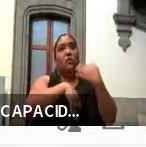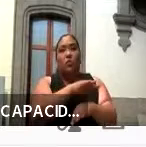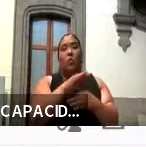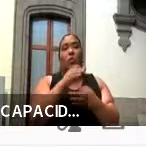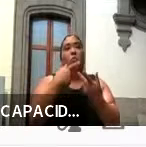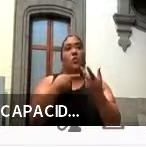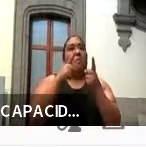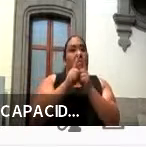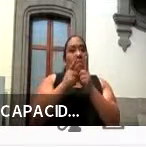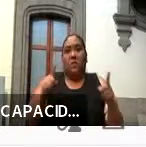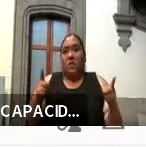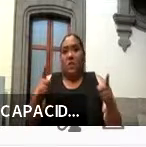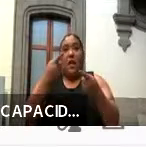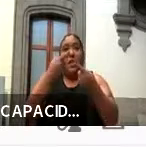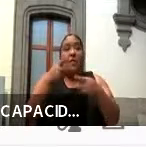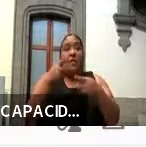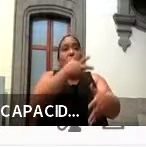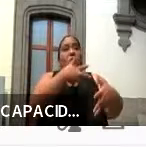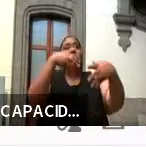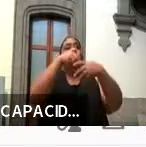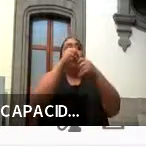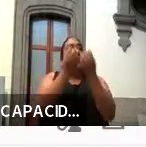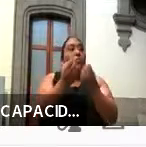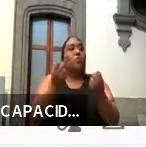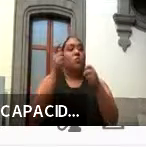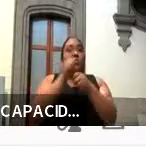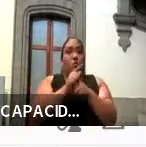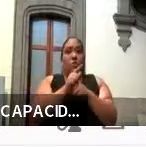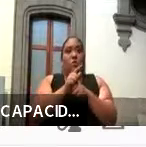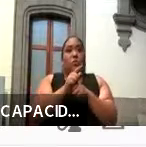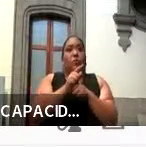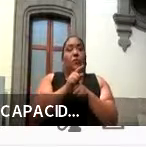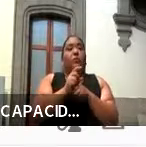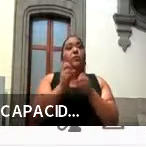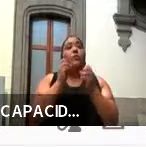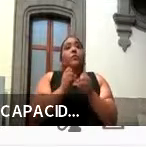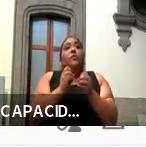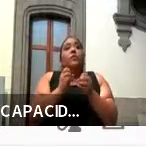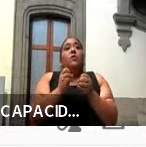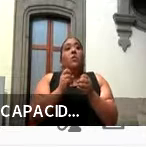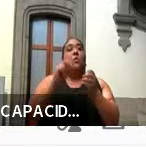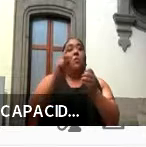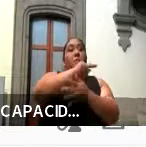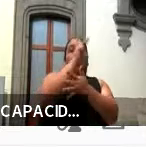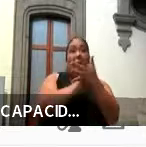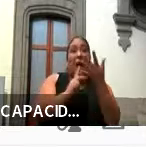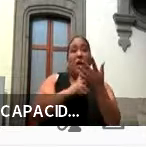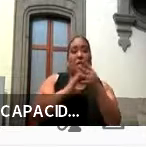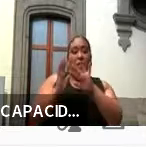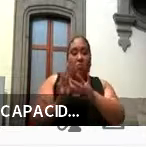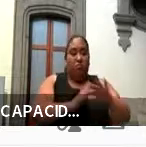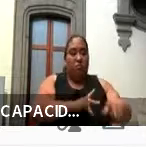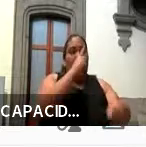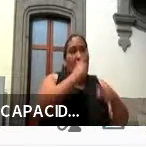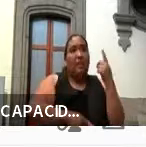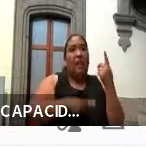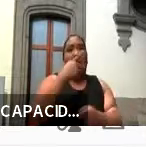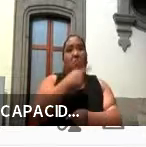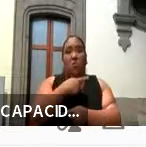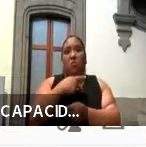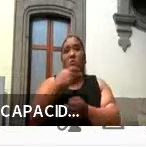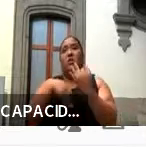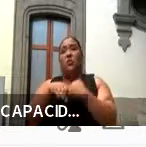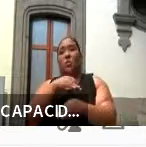de desarrollo o de inclusión social o planes de erradicación de la pobreza? Todo lo que tiene que ver con